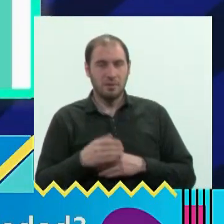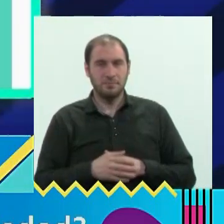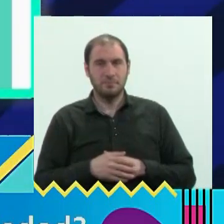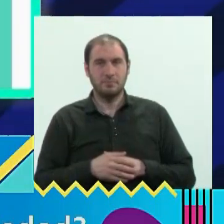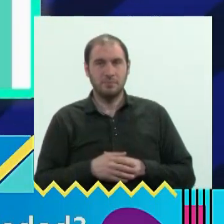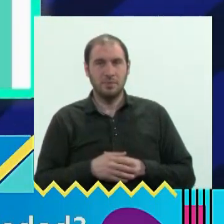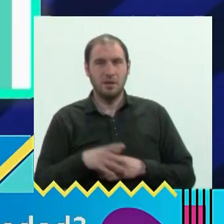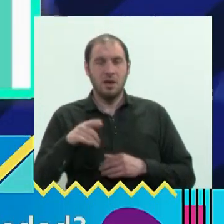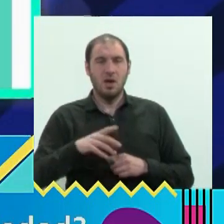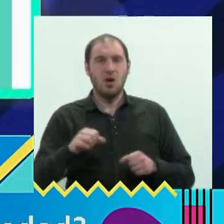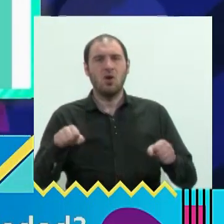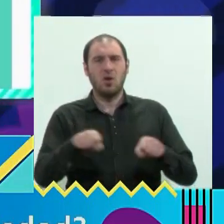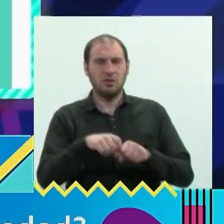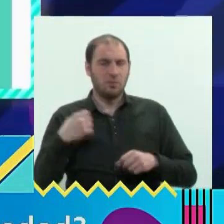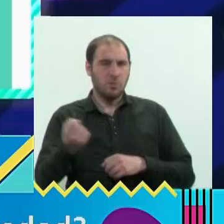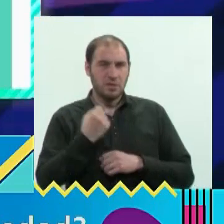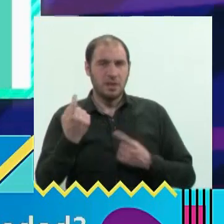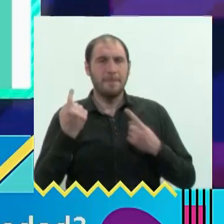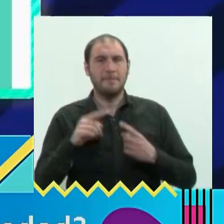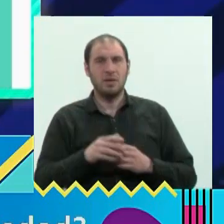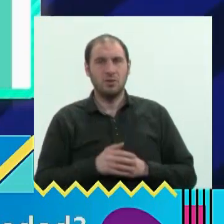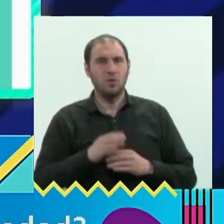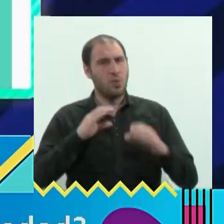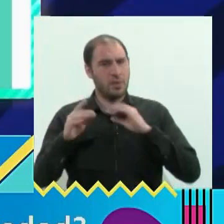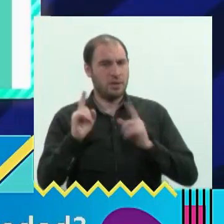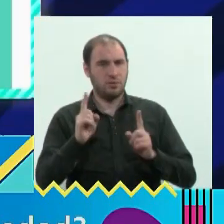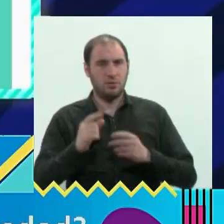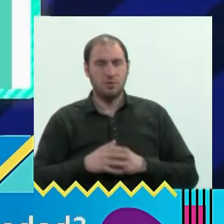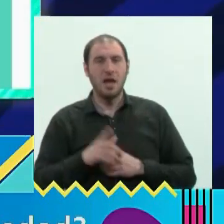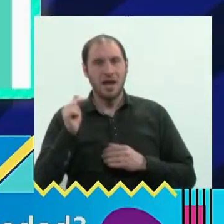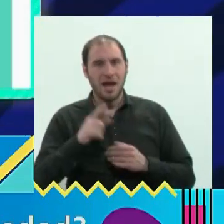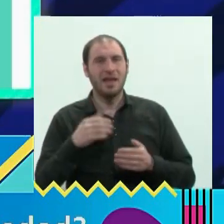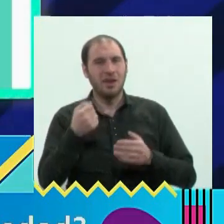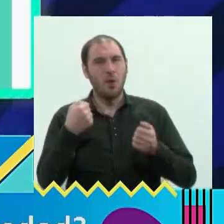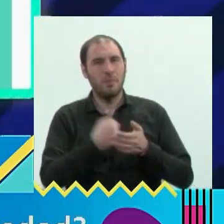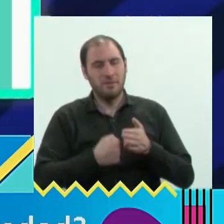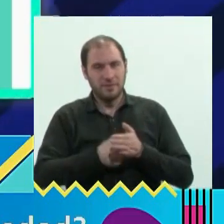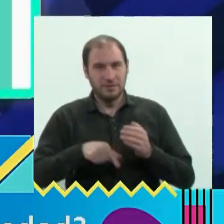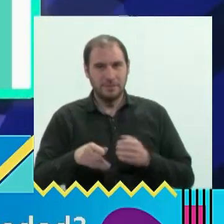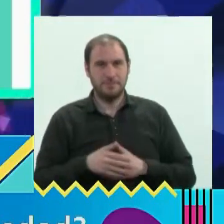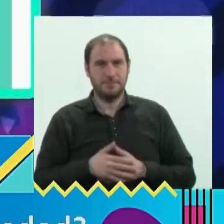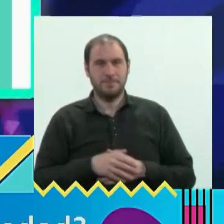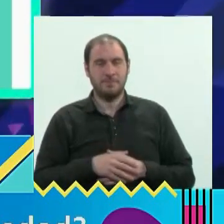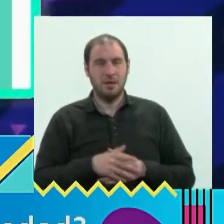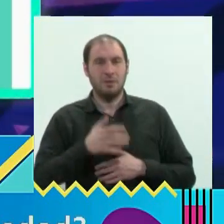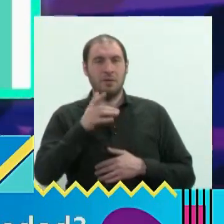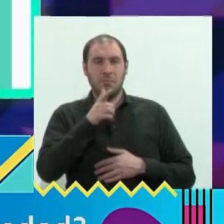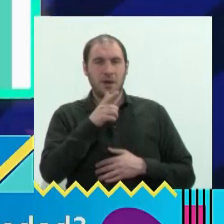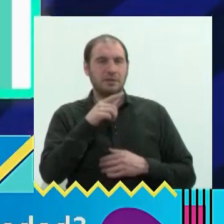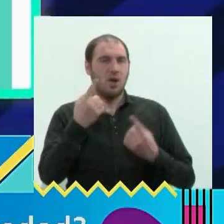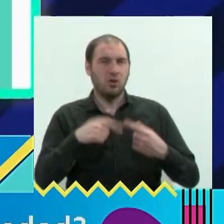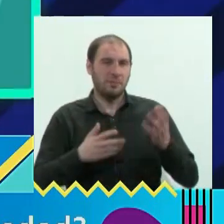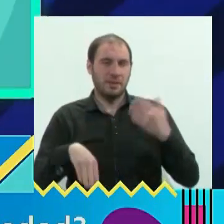está conectando muchísimo, pero no necesariamente comunicando, ¿no? Claro. Y ahí está el reto, ¿no? Entonces, por ejemplo, yo creo que una de las